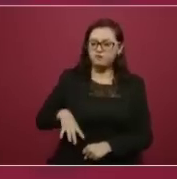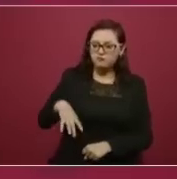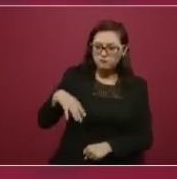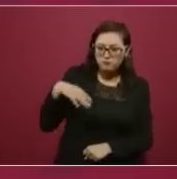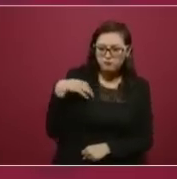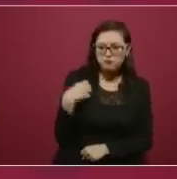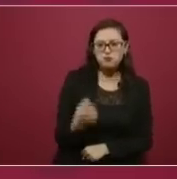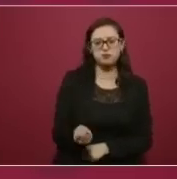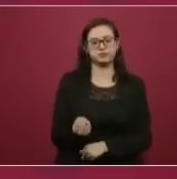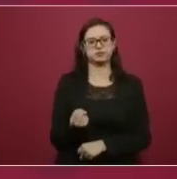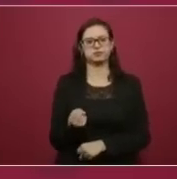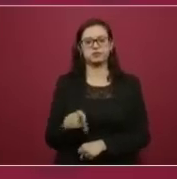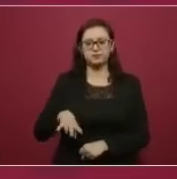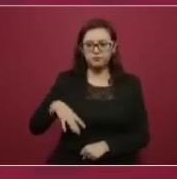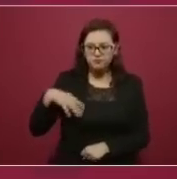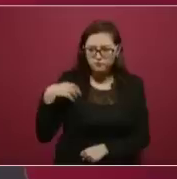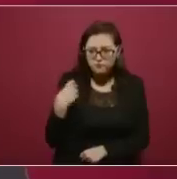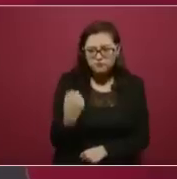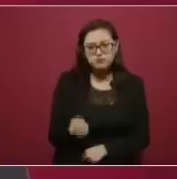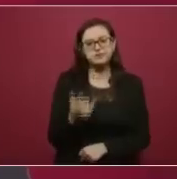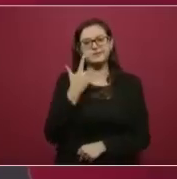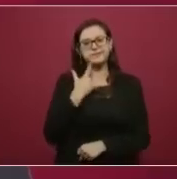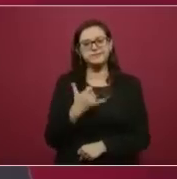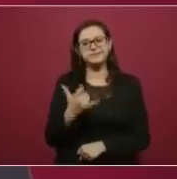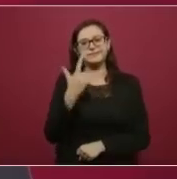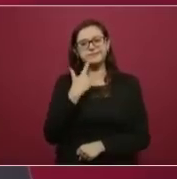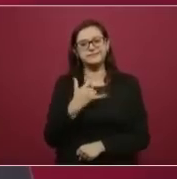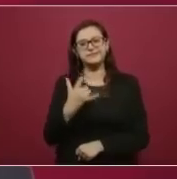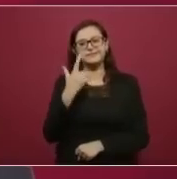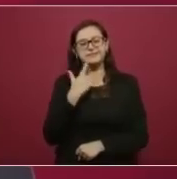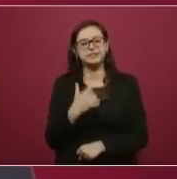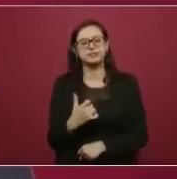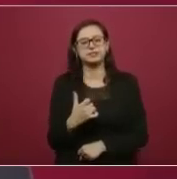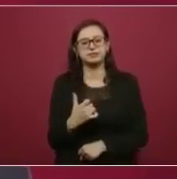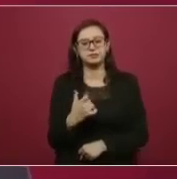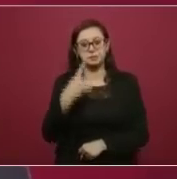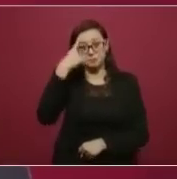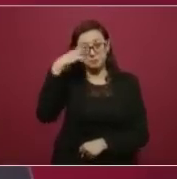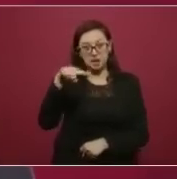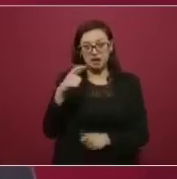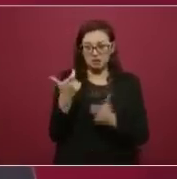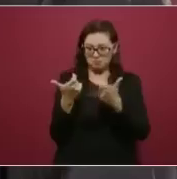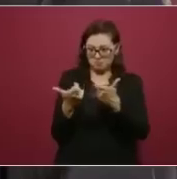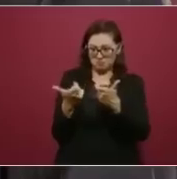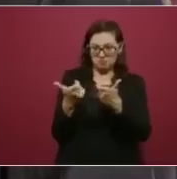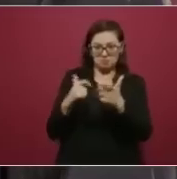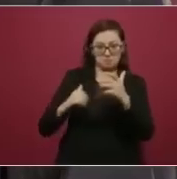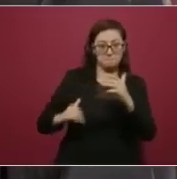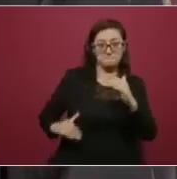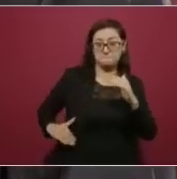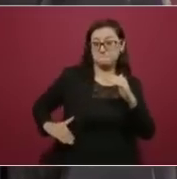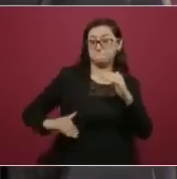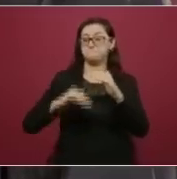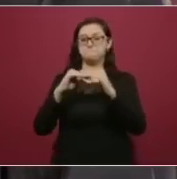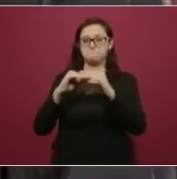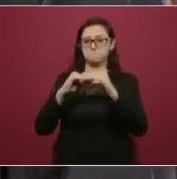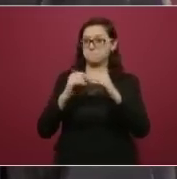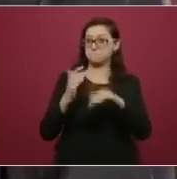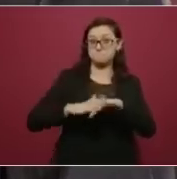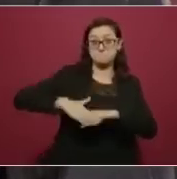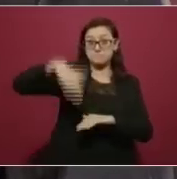para que no aumenten los precios de los